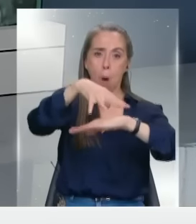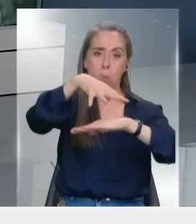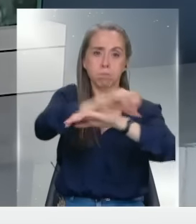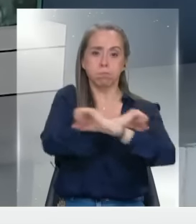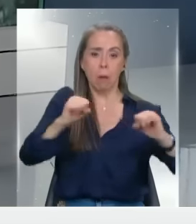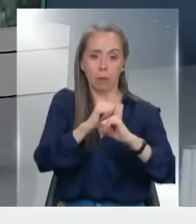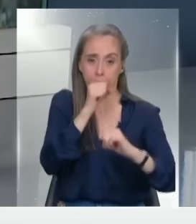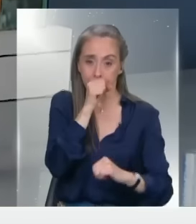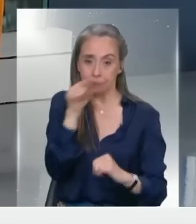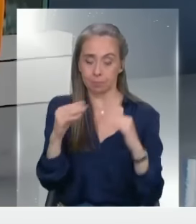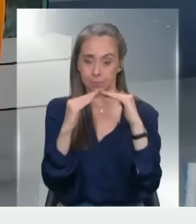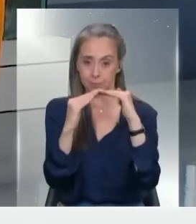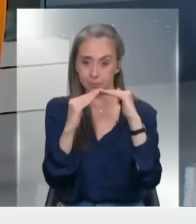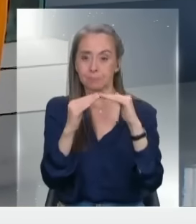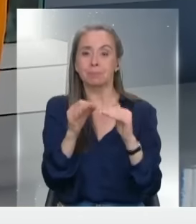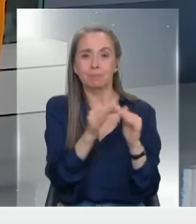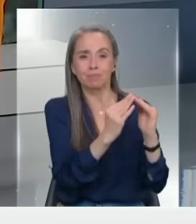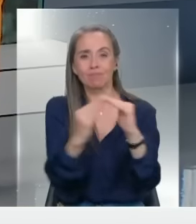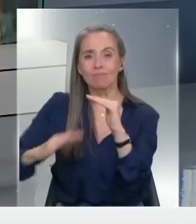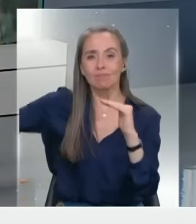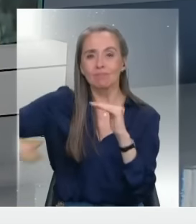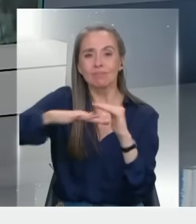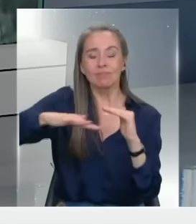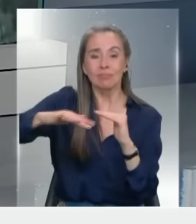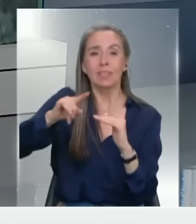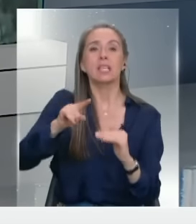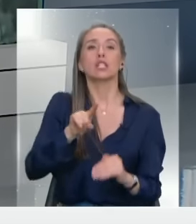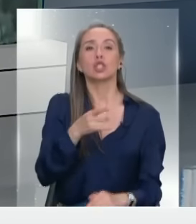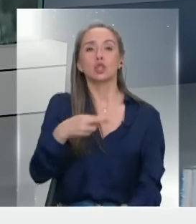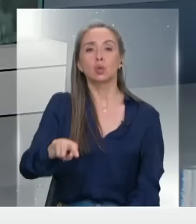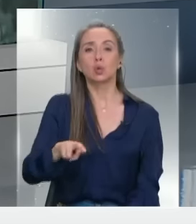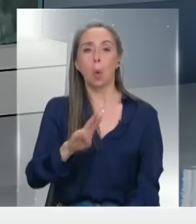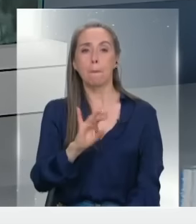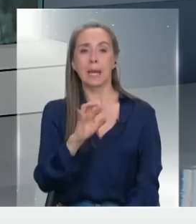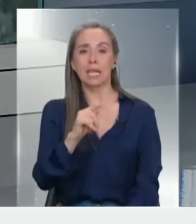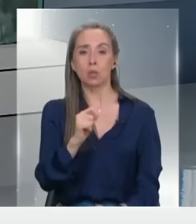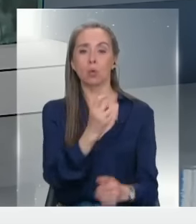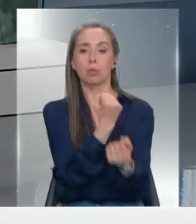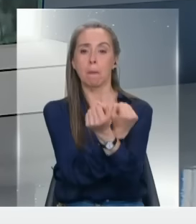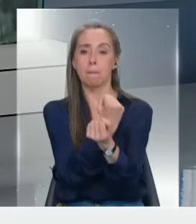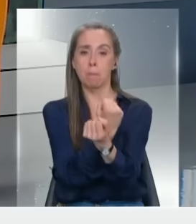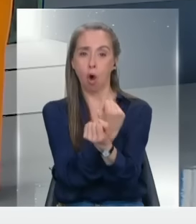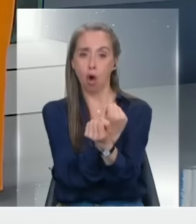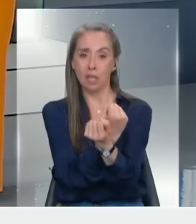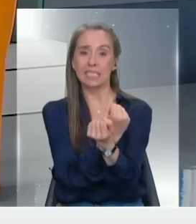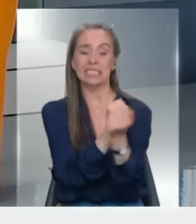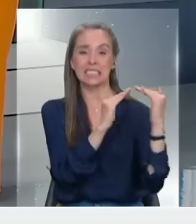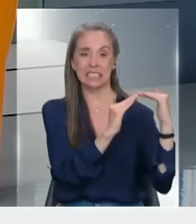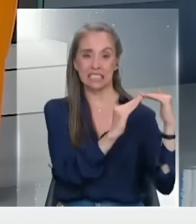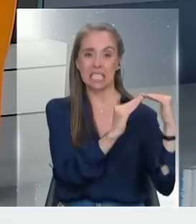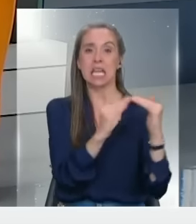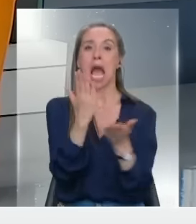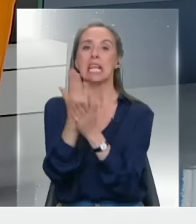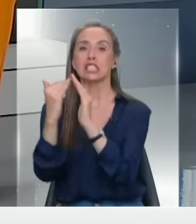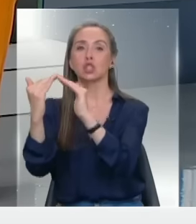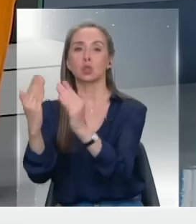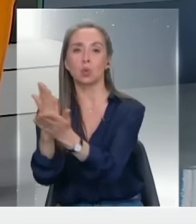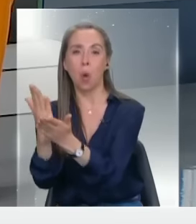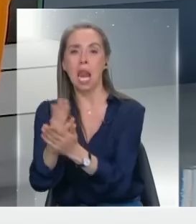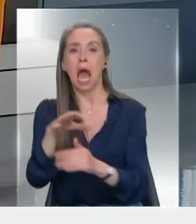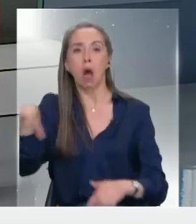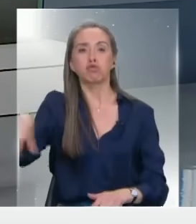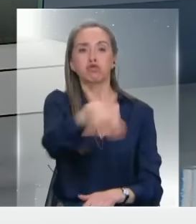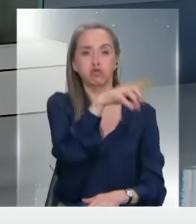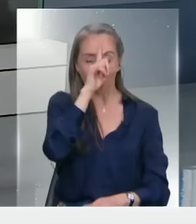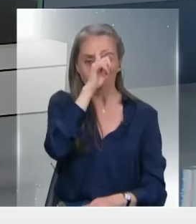el cuartel en un suburbio del sur de Beirut. Alrededor, policía de... estaba la estación de policía, el colegio, había en